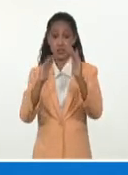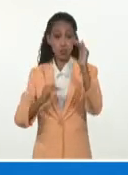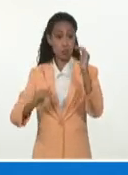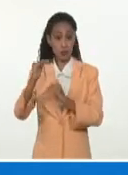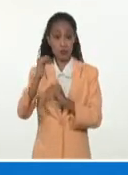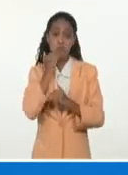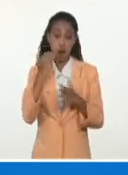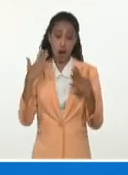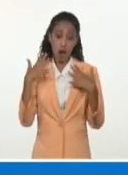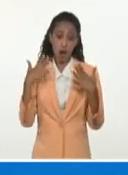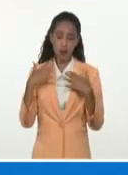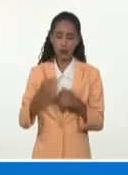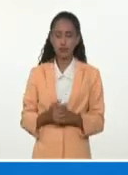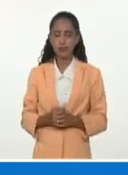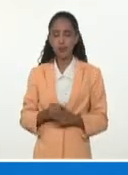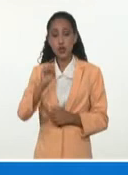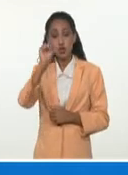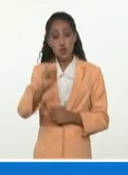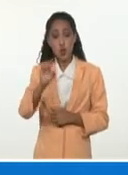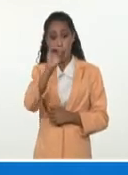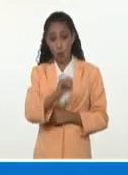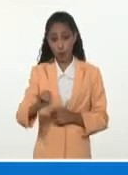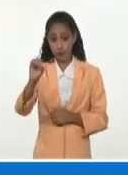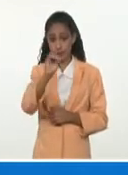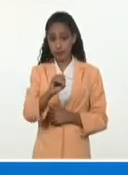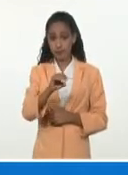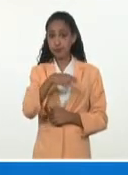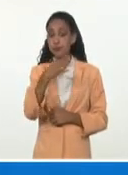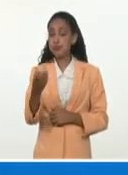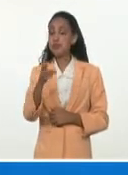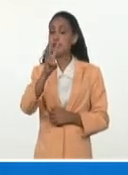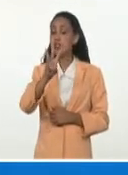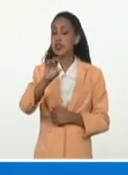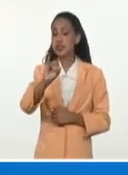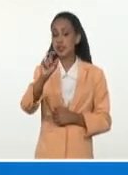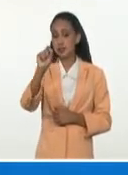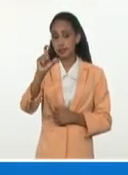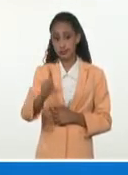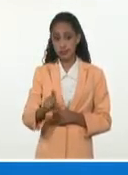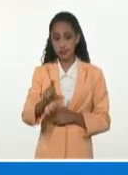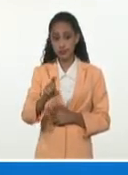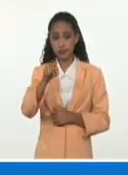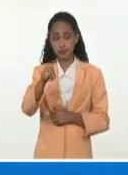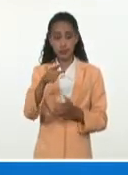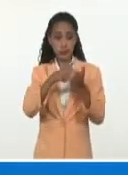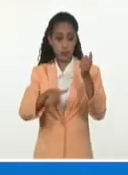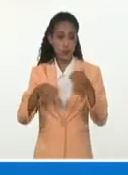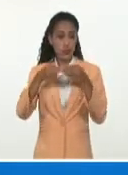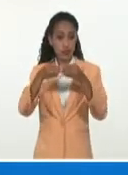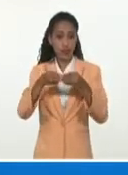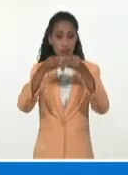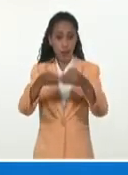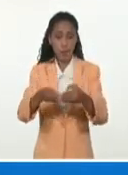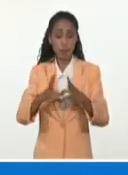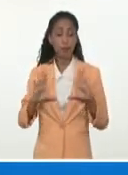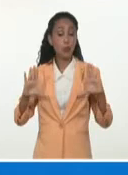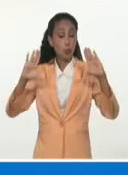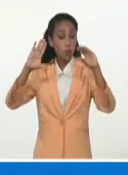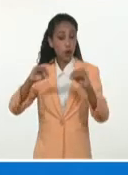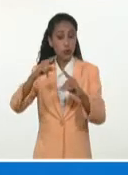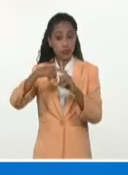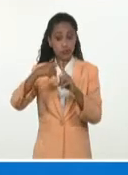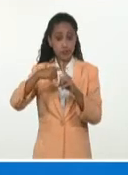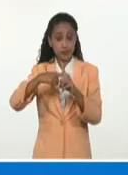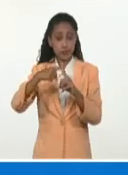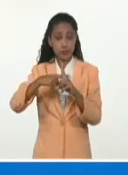en localidades del sur oriental donde puede llegar hasta 36 grados incluso en la provincia de granma en la noche de los valores de temperatura